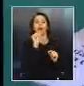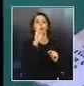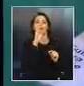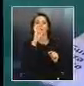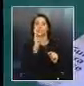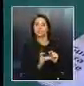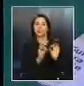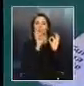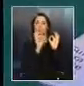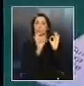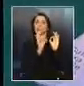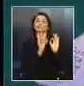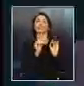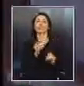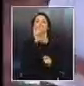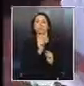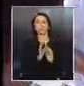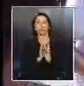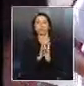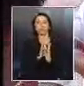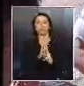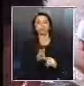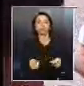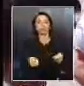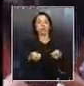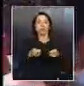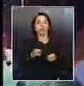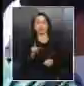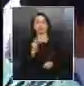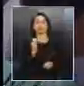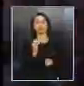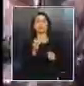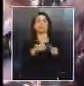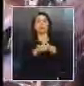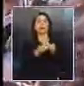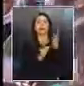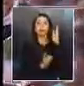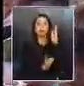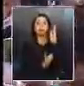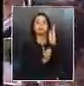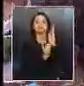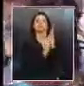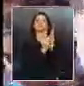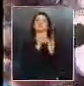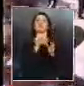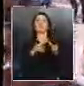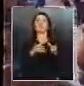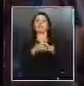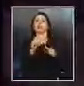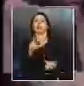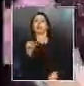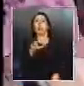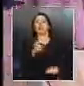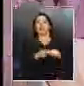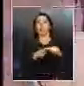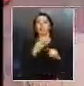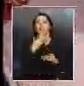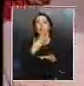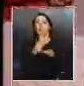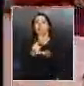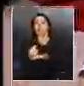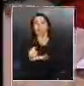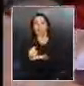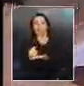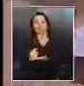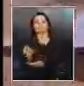ir retirando este subsidio habitacional que beneficia a sectores emergentes y también de la clase media estuvimos también conversando Por cierto con el ministro